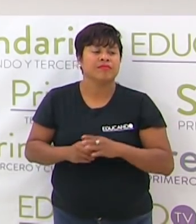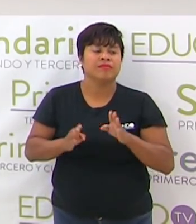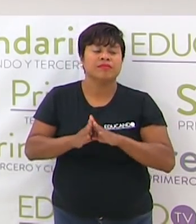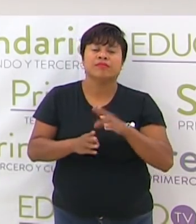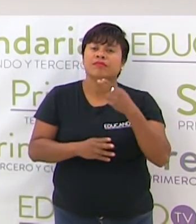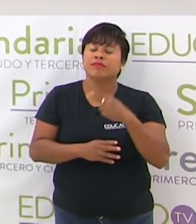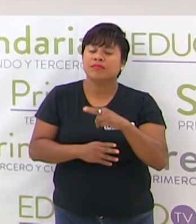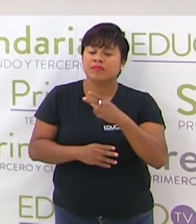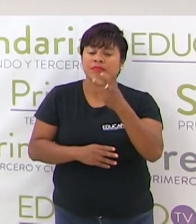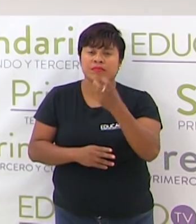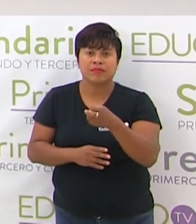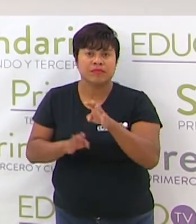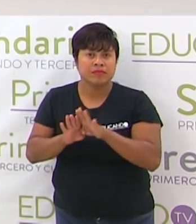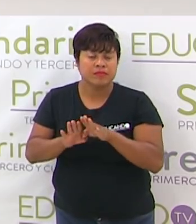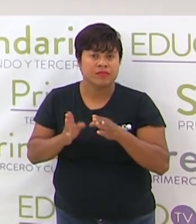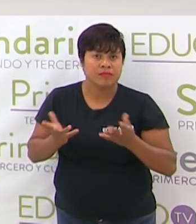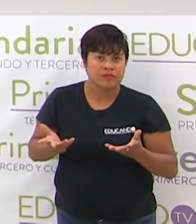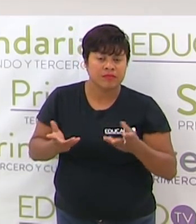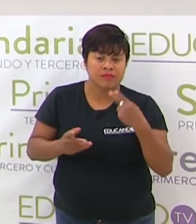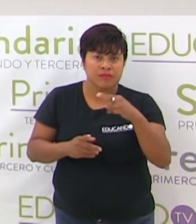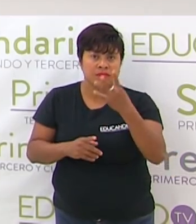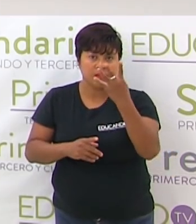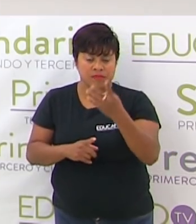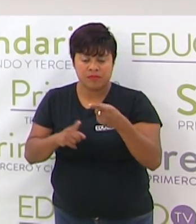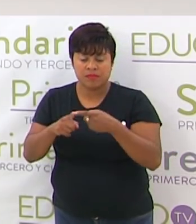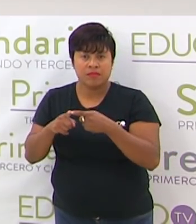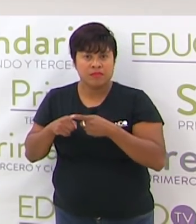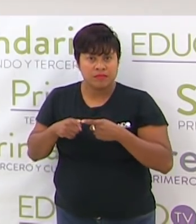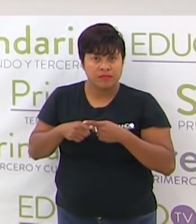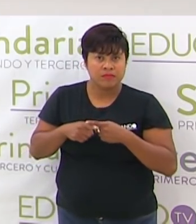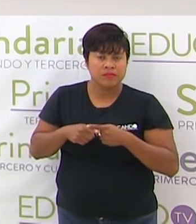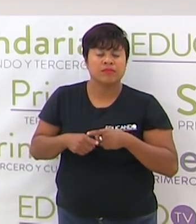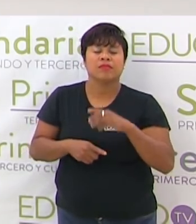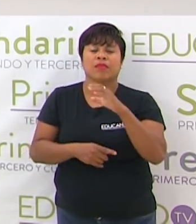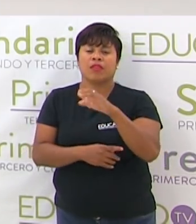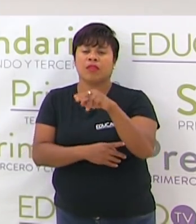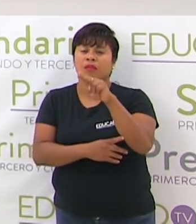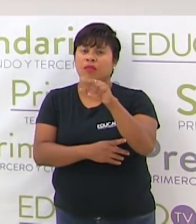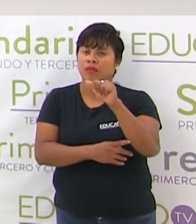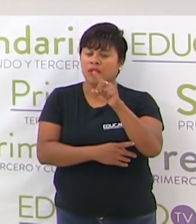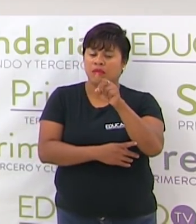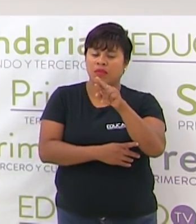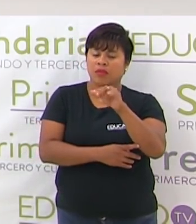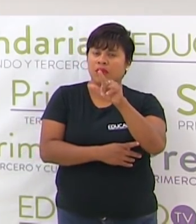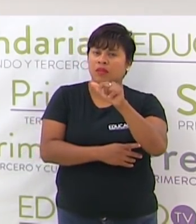se llaman este tipo de figuras que tienen 4 lados? Se llaman